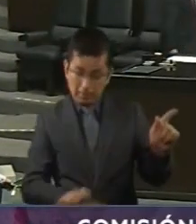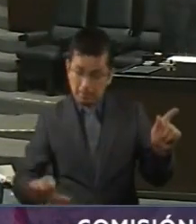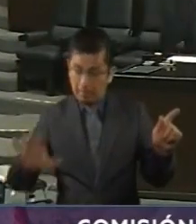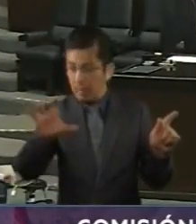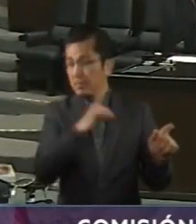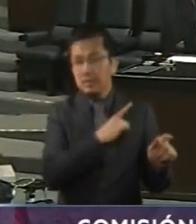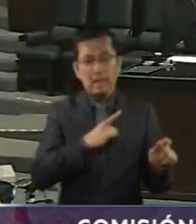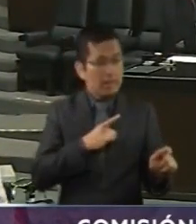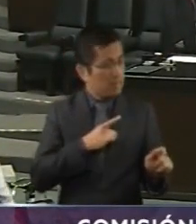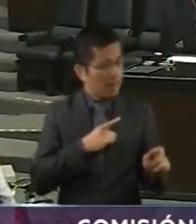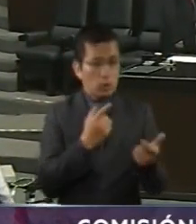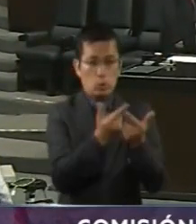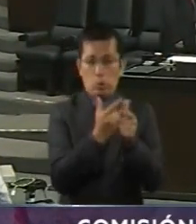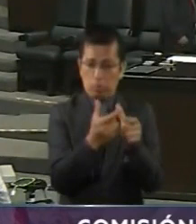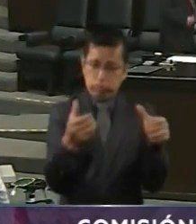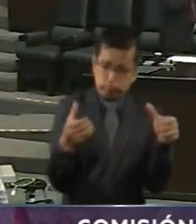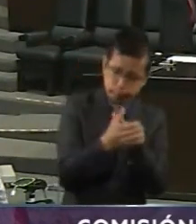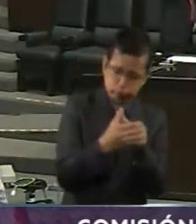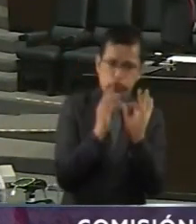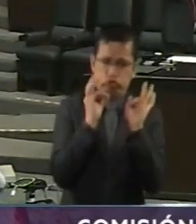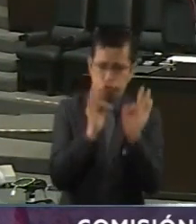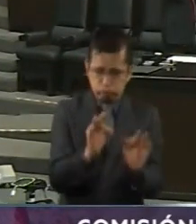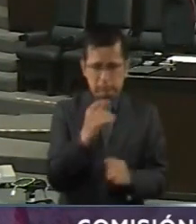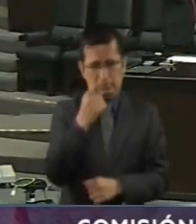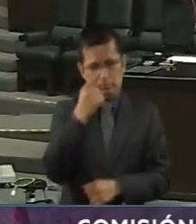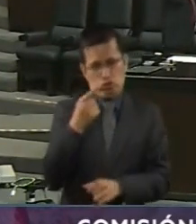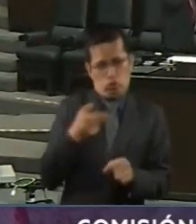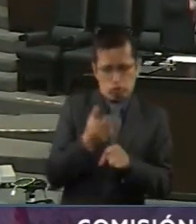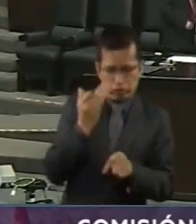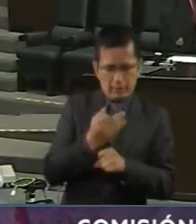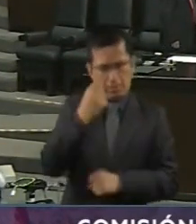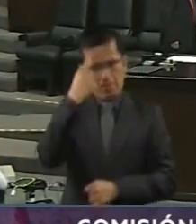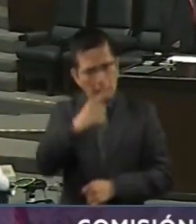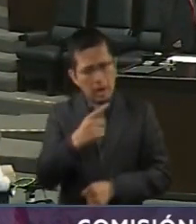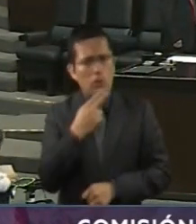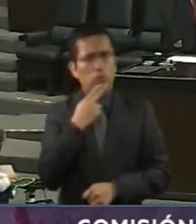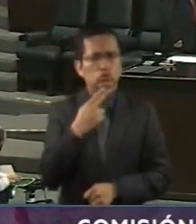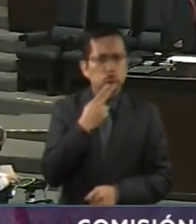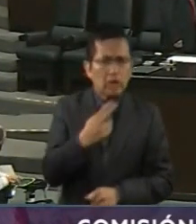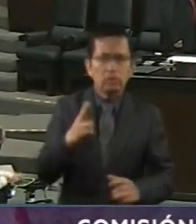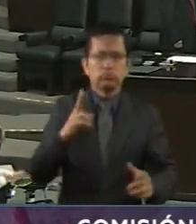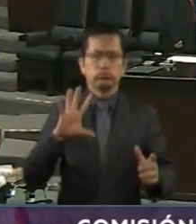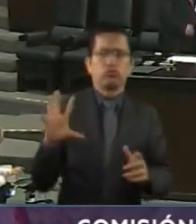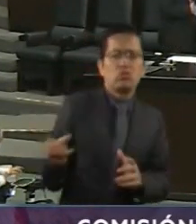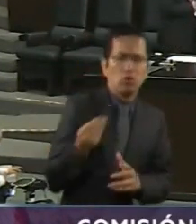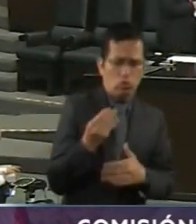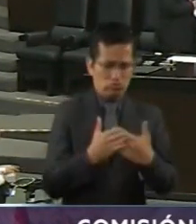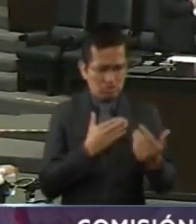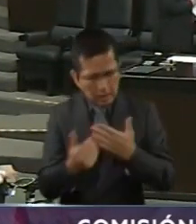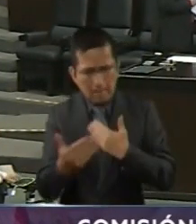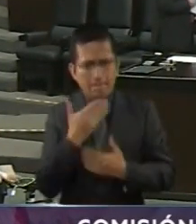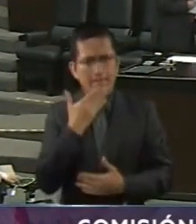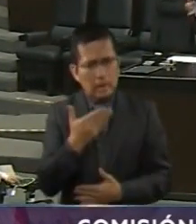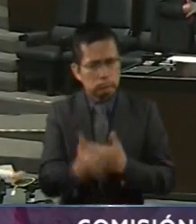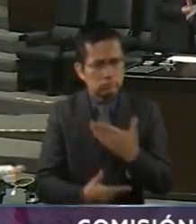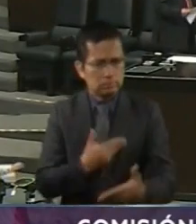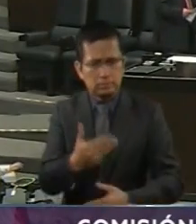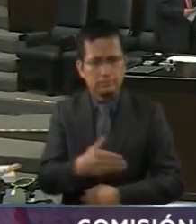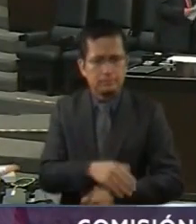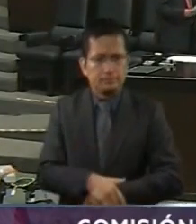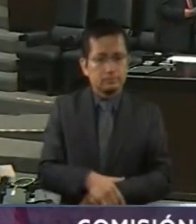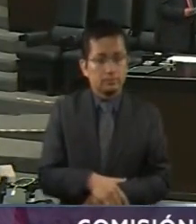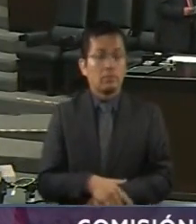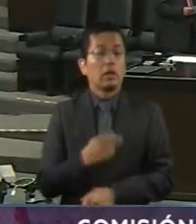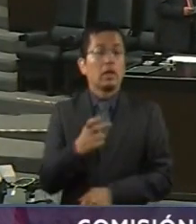integre homologadamente la tecnología en el desempeño del notariado. Esto último, contemplando